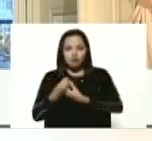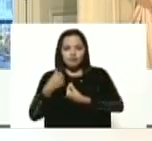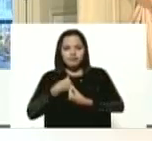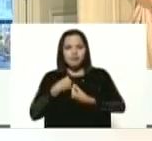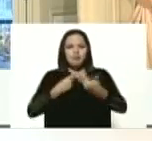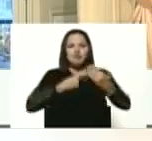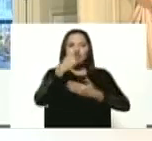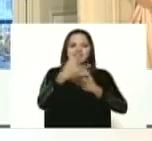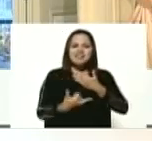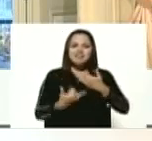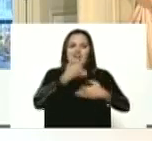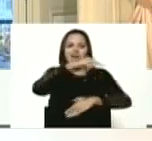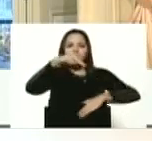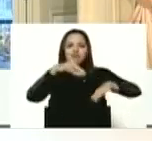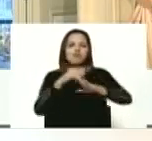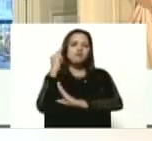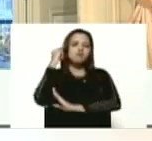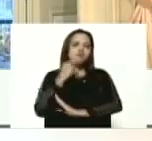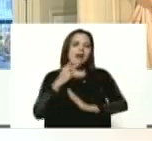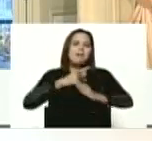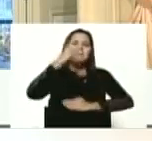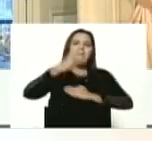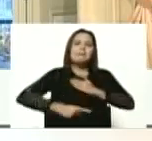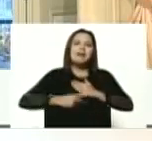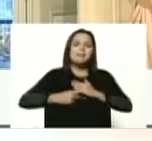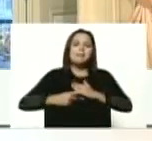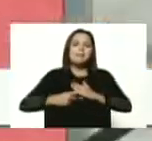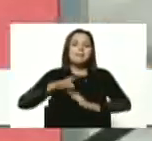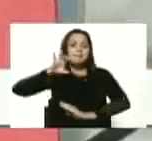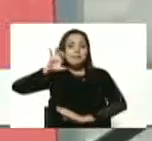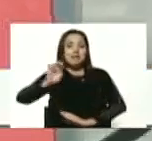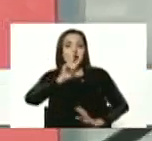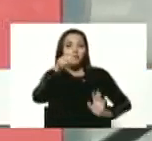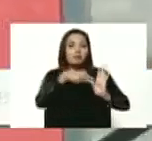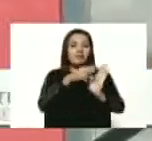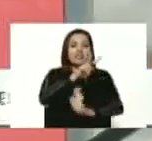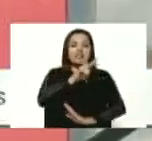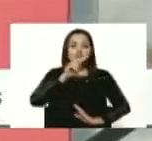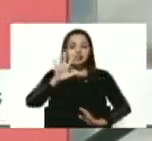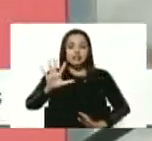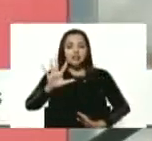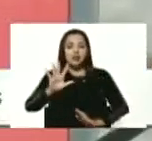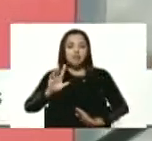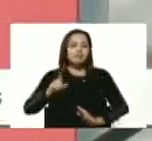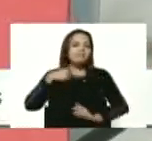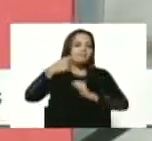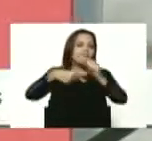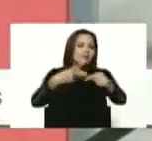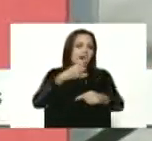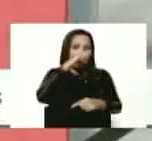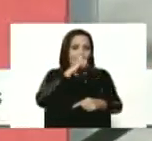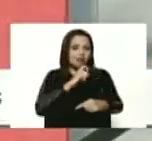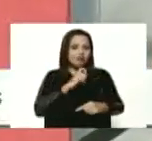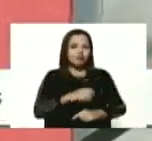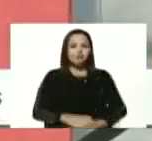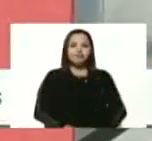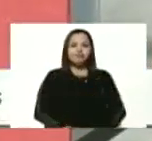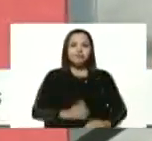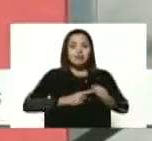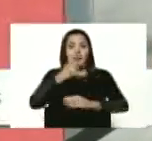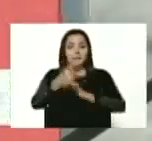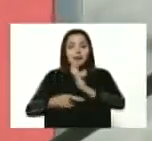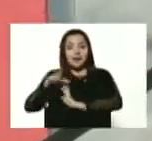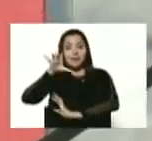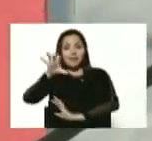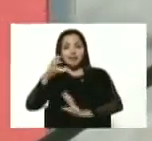Bolívar. El plan de la patria 2025 y más allá. Y del plan de la patria,